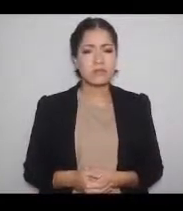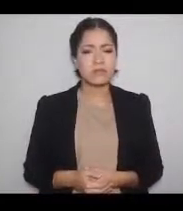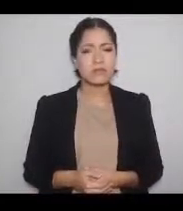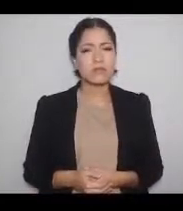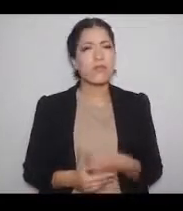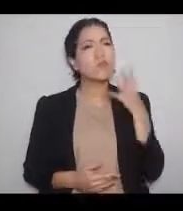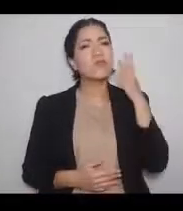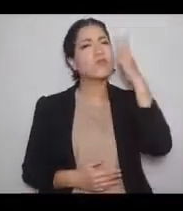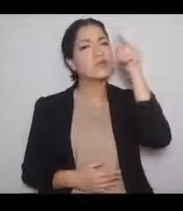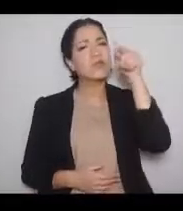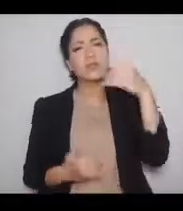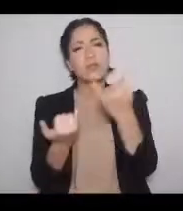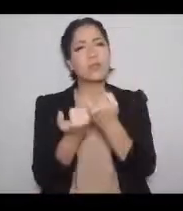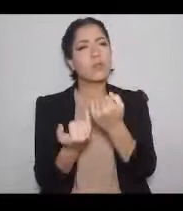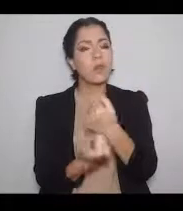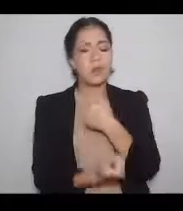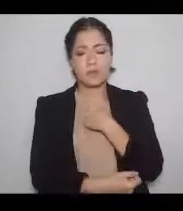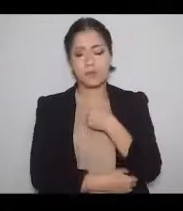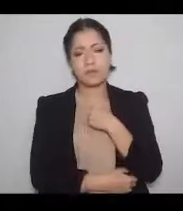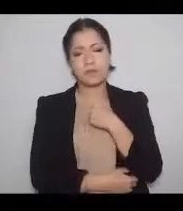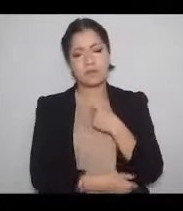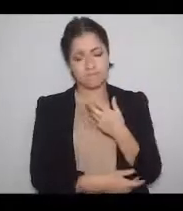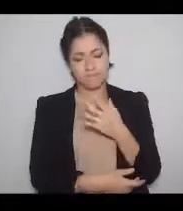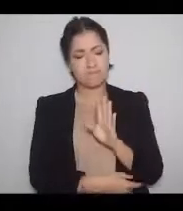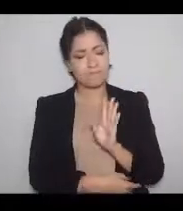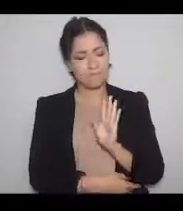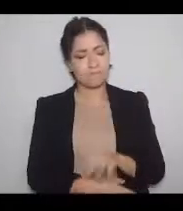Algún día serás como yo.